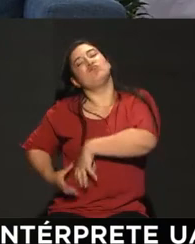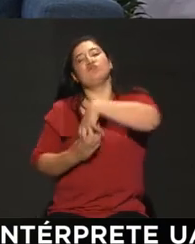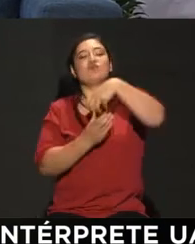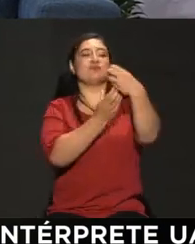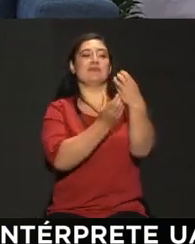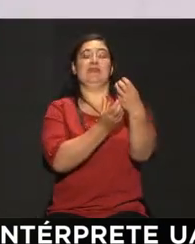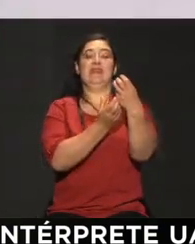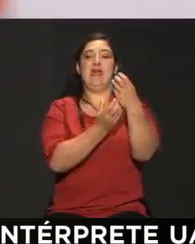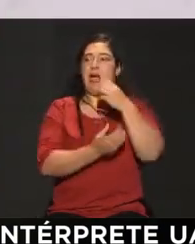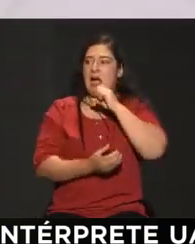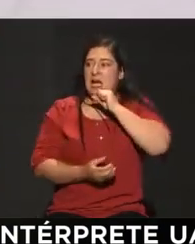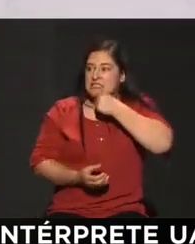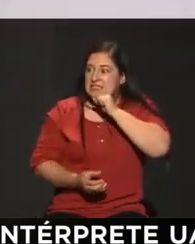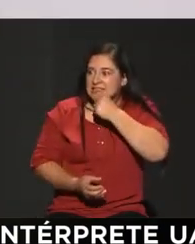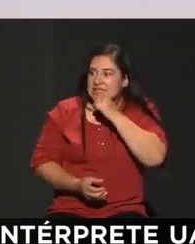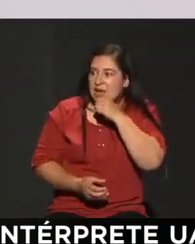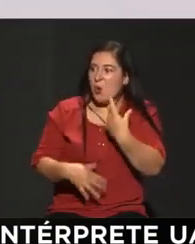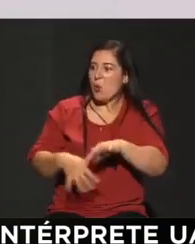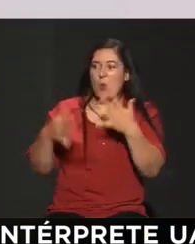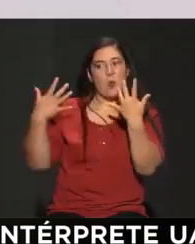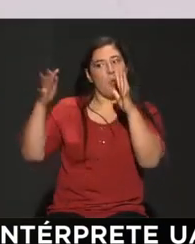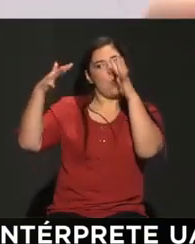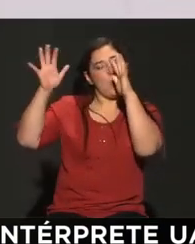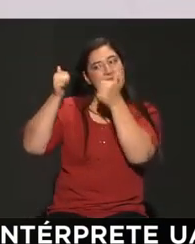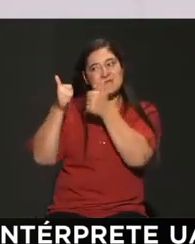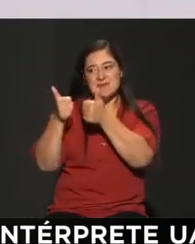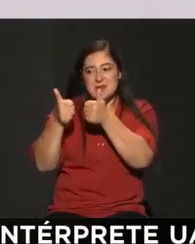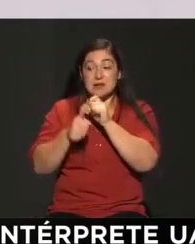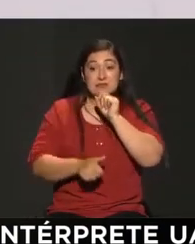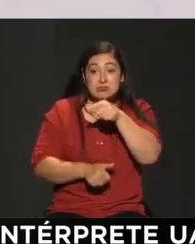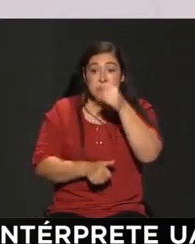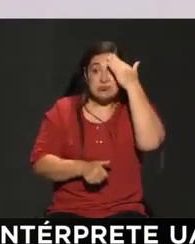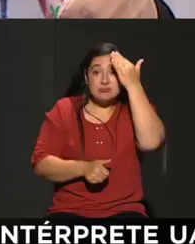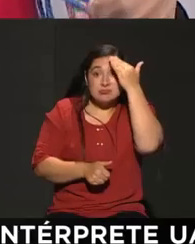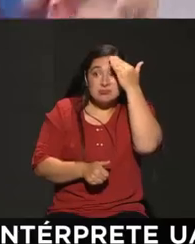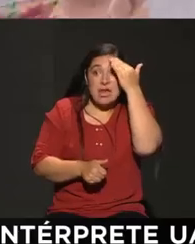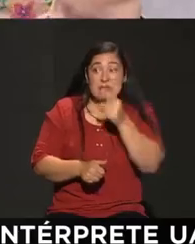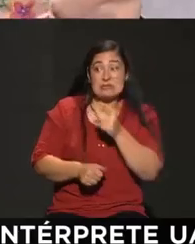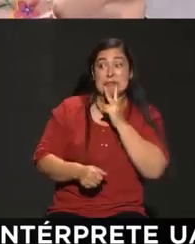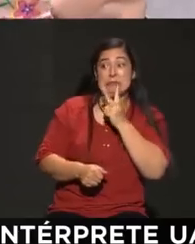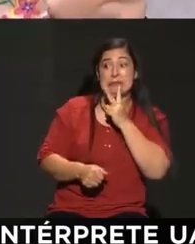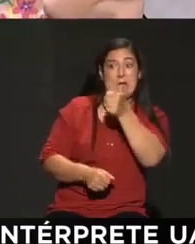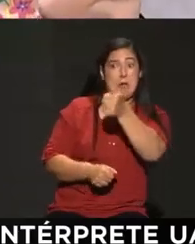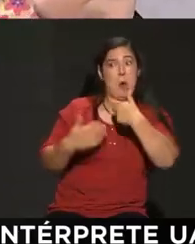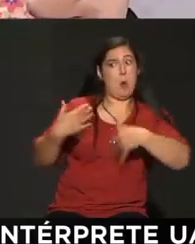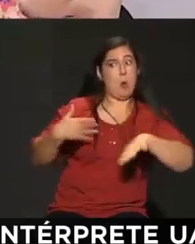¡Ah! ¡Una zanahoria! Ay, muy bien, Juanito. ¿Tú sabías que esa zanahoria tiene mucha vitamina A?